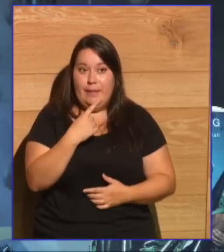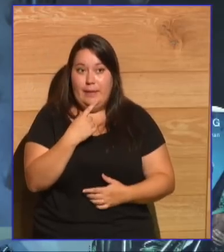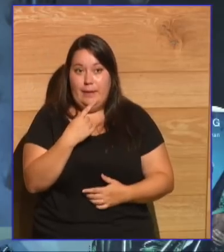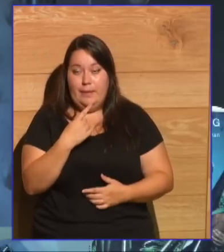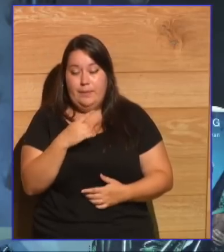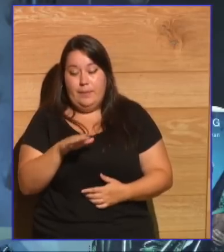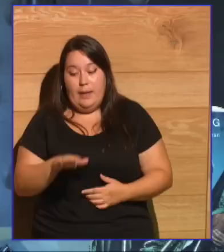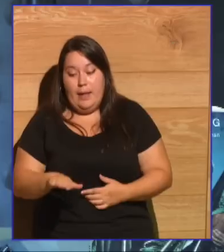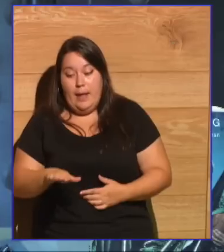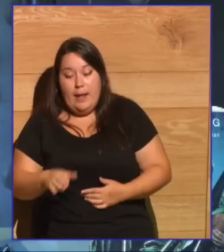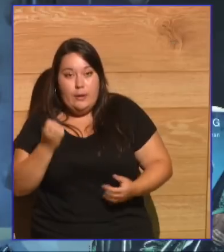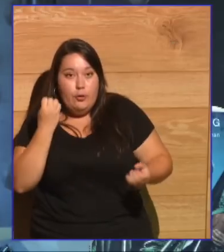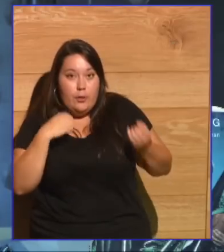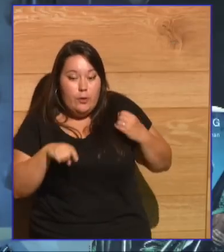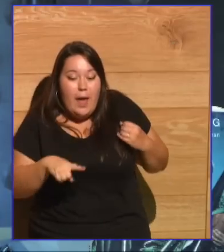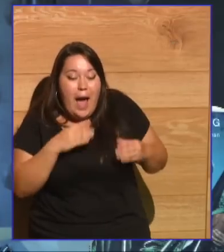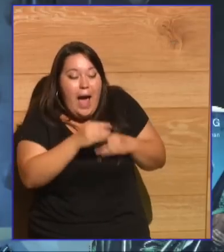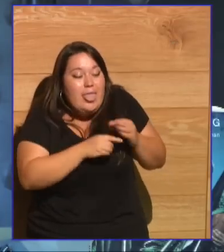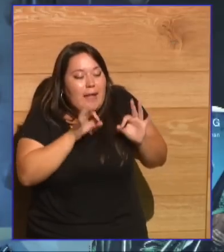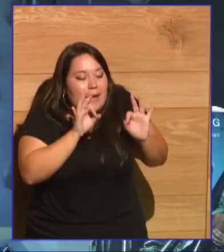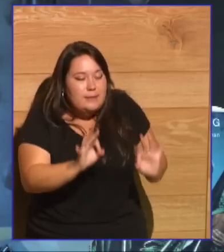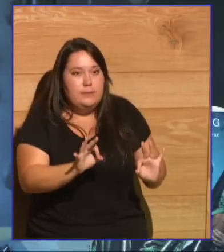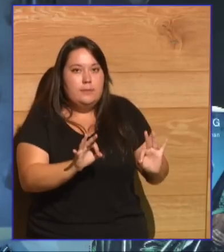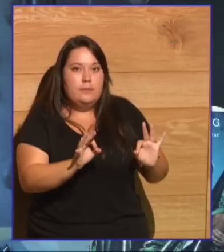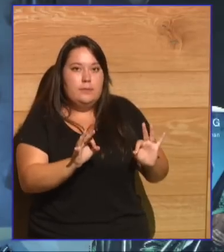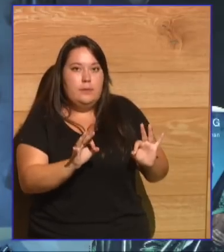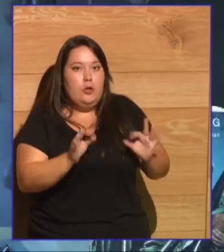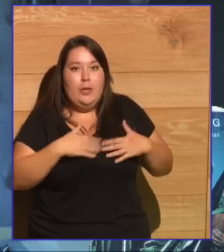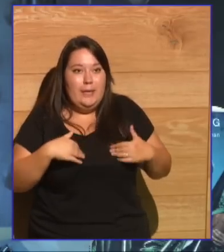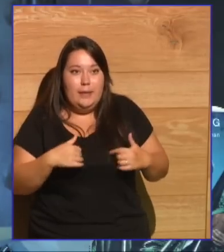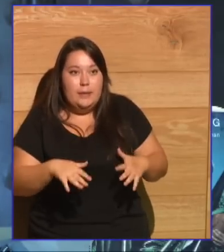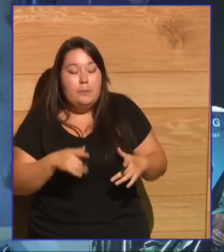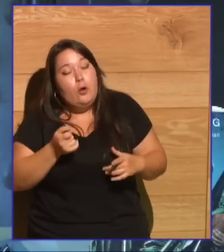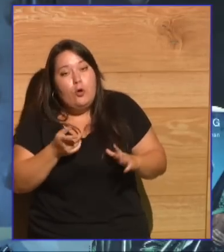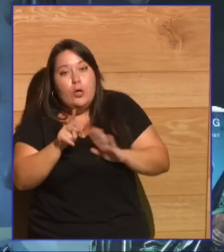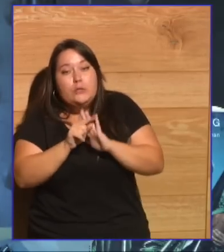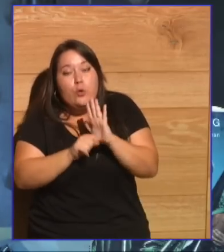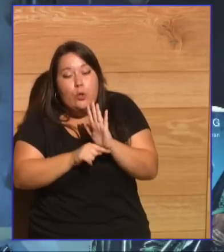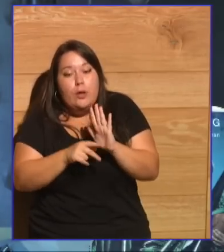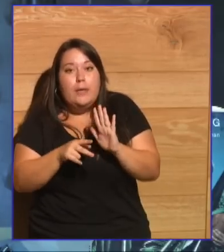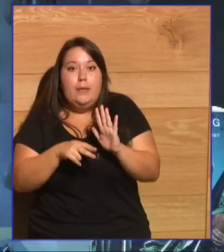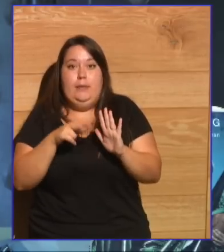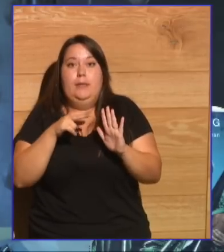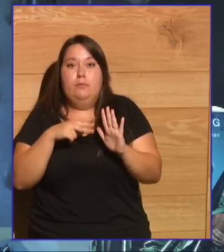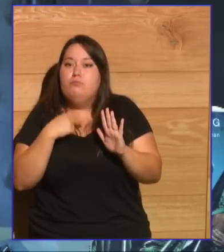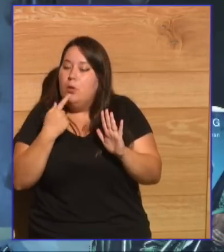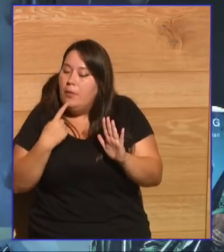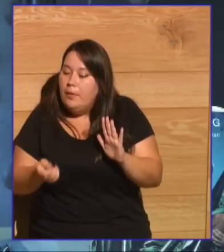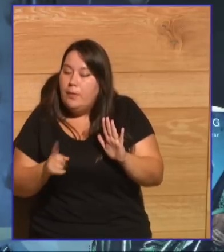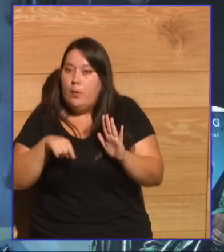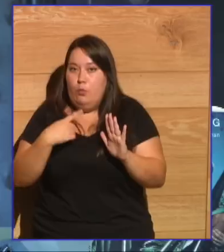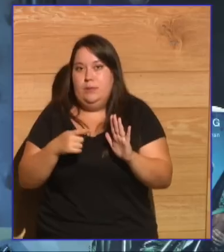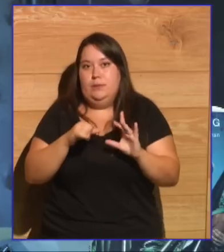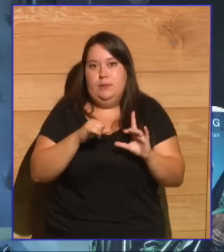pequeño actor que haga exactamente eso que improvisa y elevado con instrucciones en voz alta que después se quitan en la post-producción